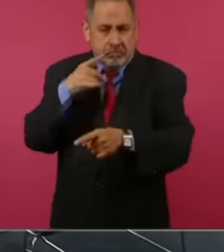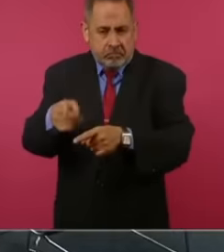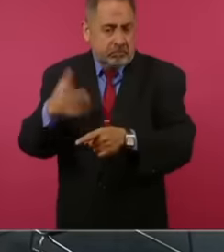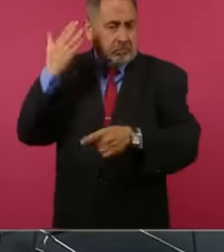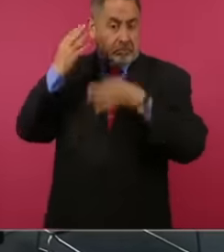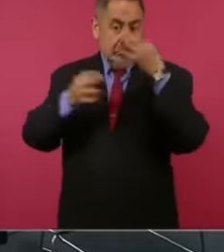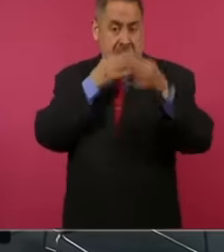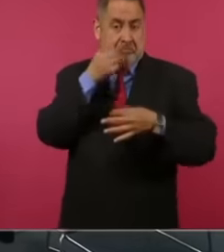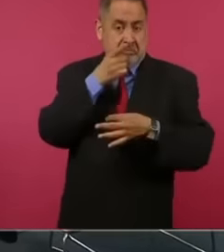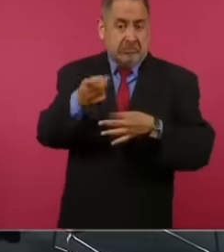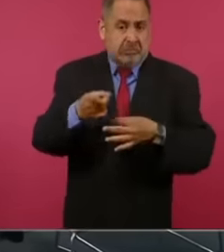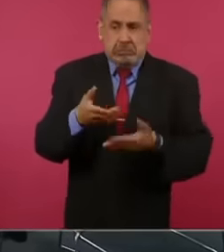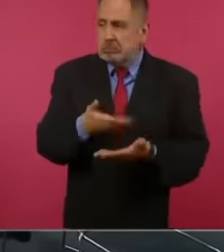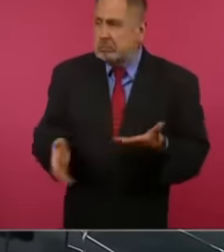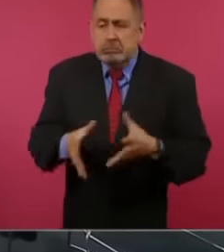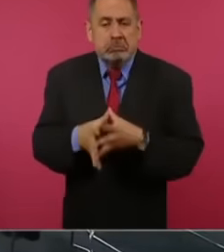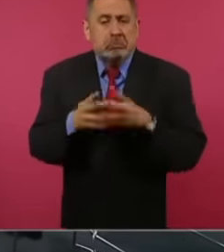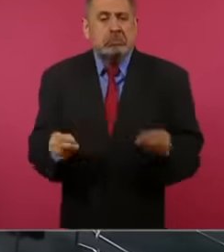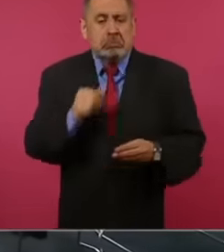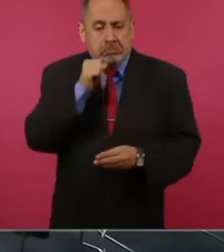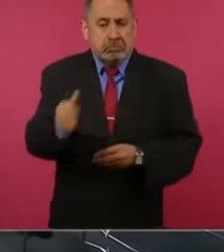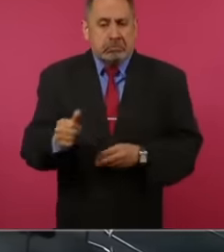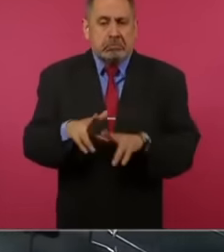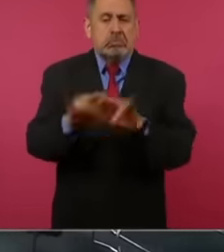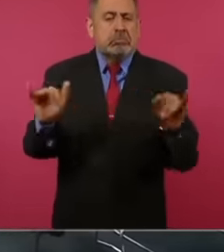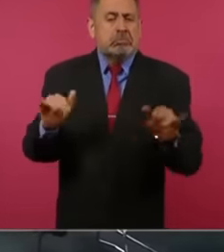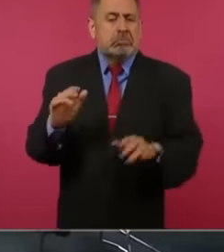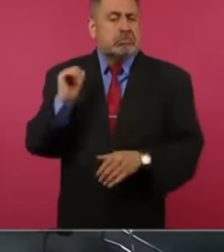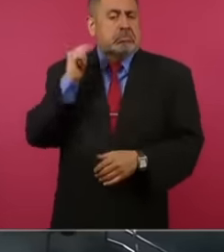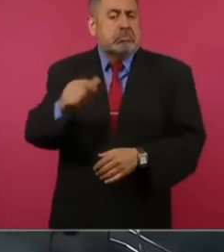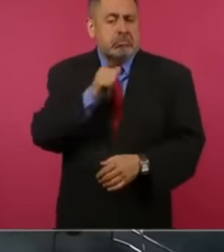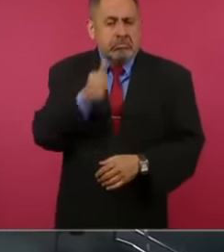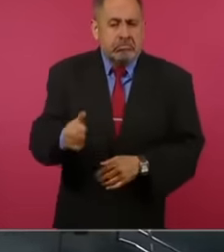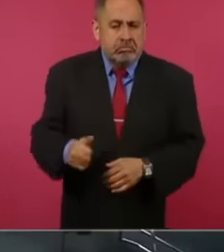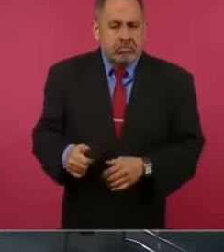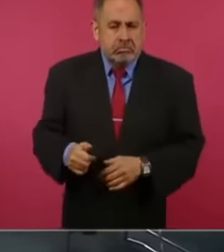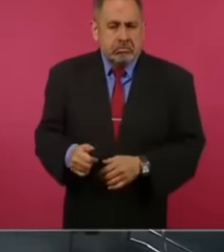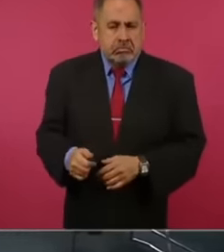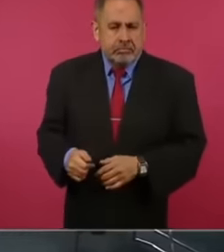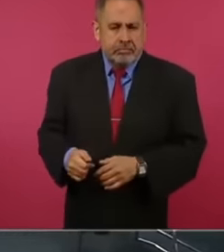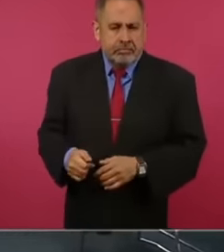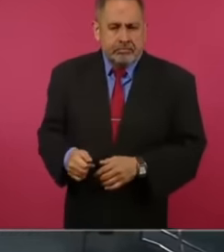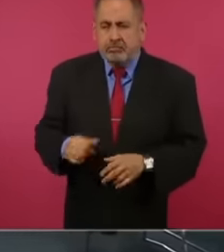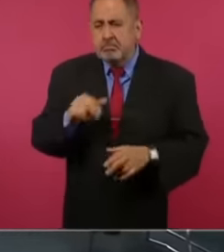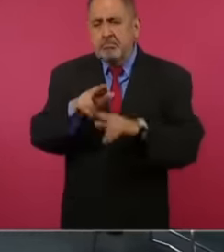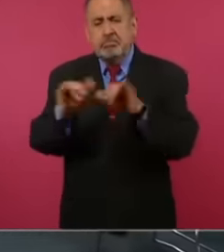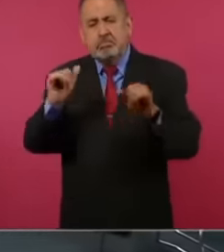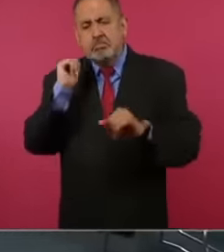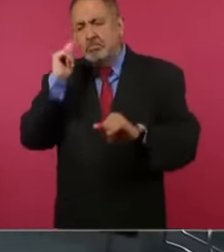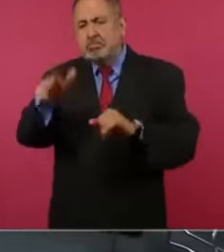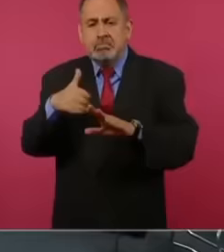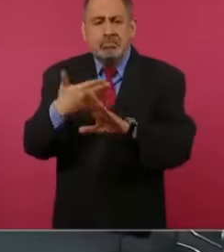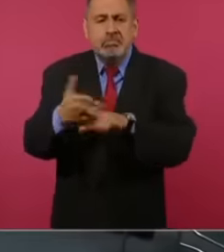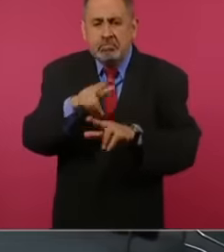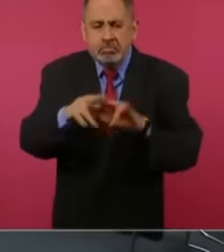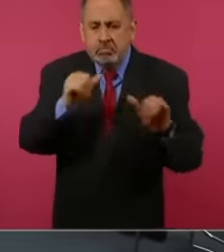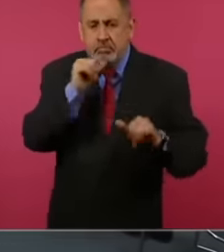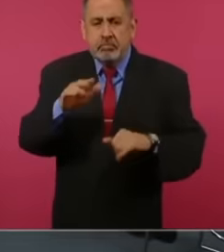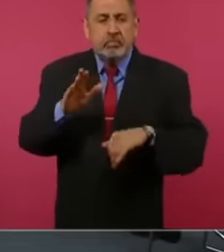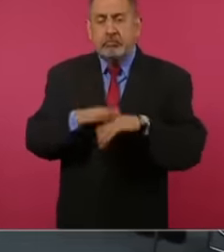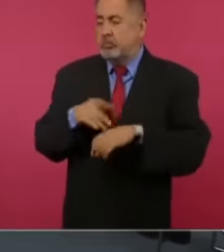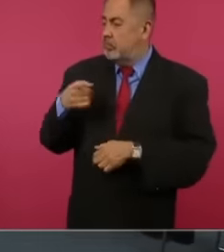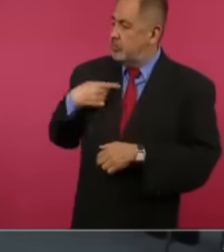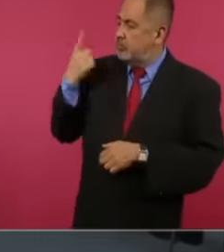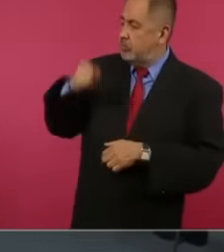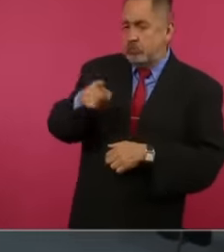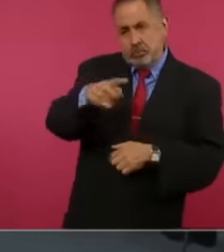campaña. Y ahorita no le han tocado ni con, ¿cómo dice? Con el pétalo de una rosa. Porque usted la mandó